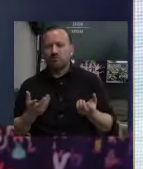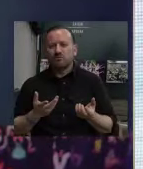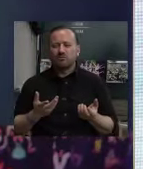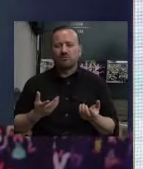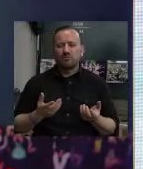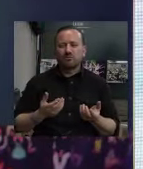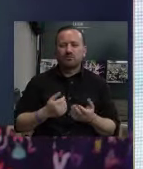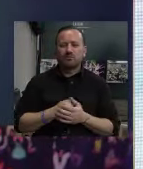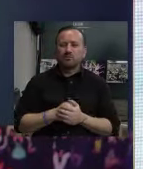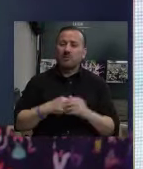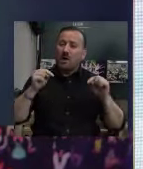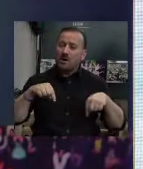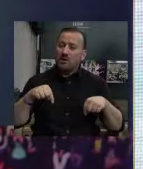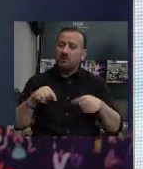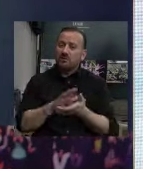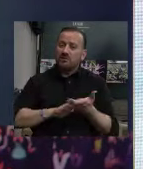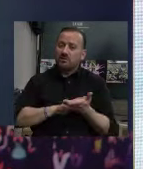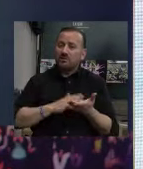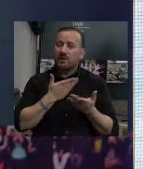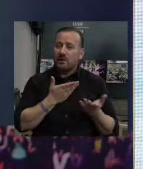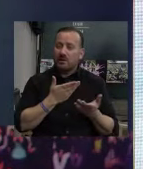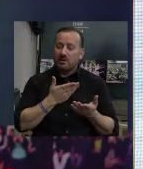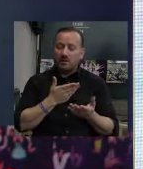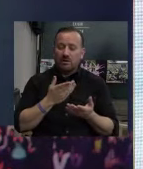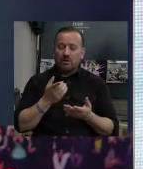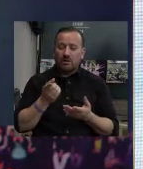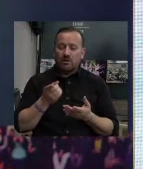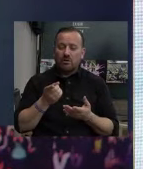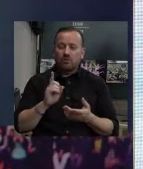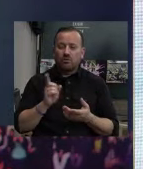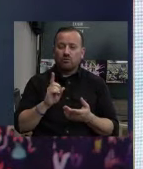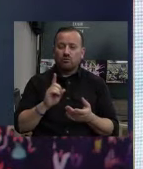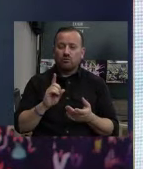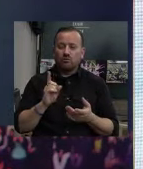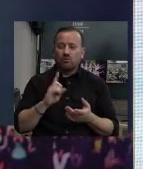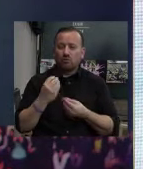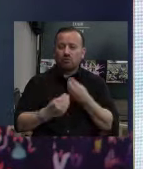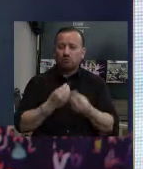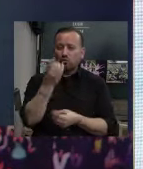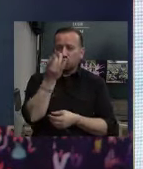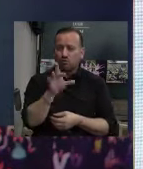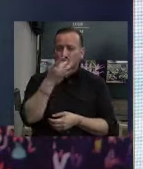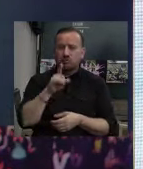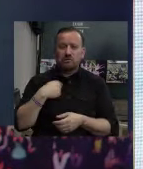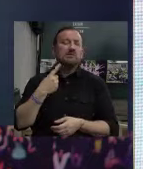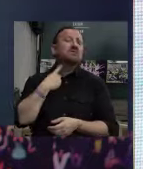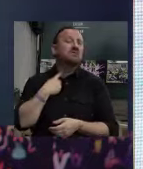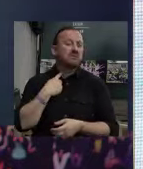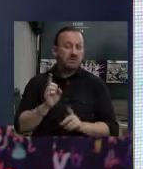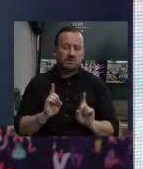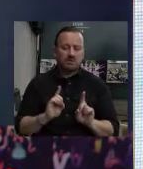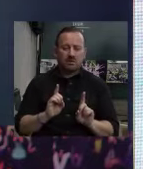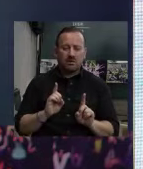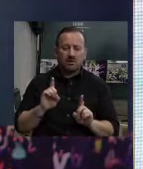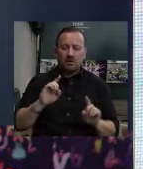Sí ahora esto no funciona la innovación social no funciona solamente del deseo la